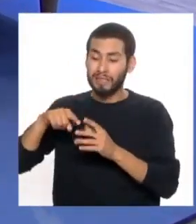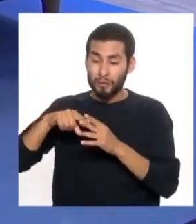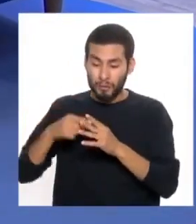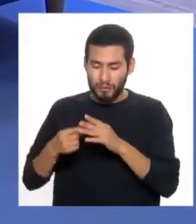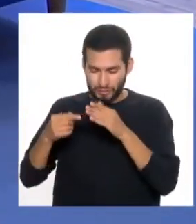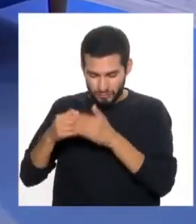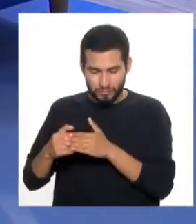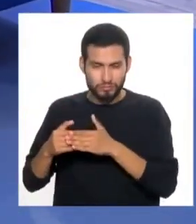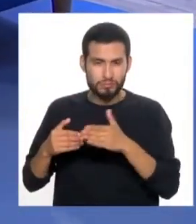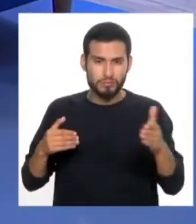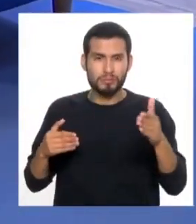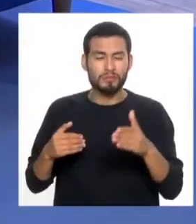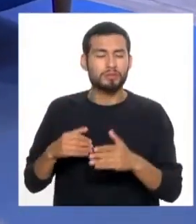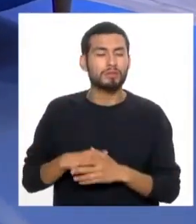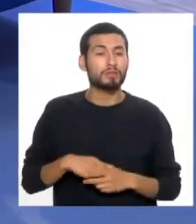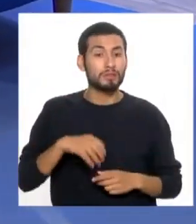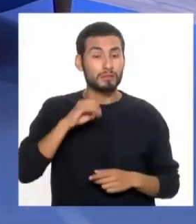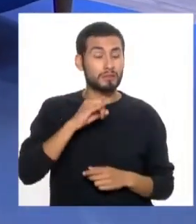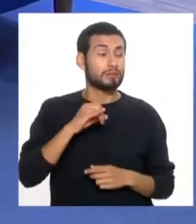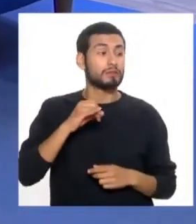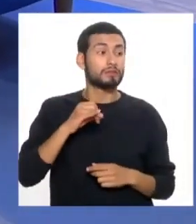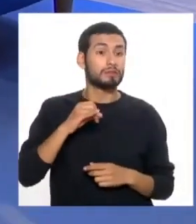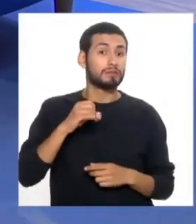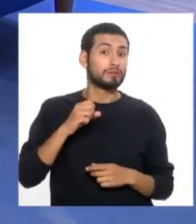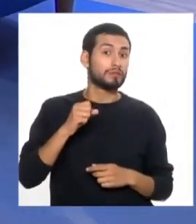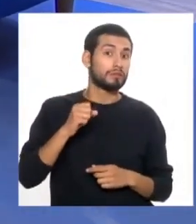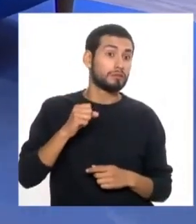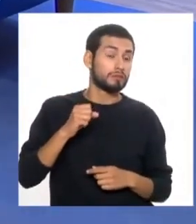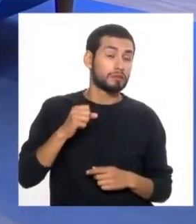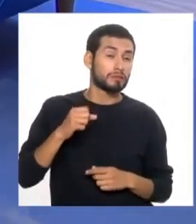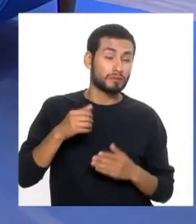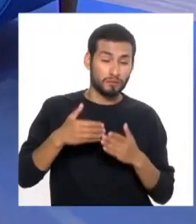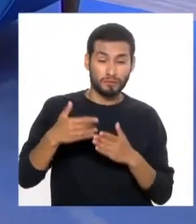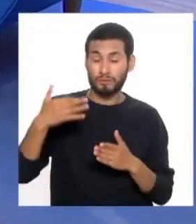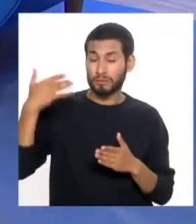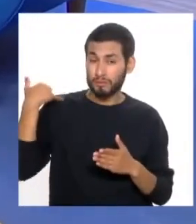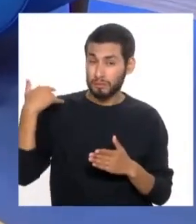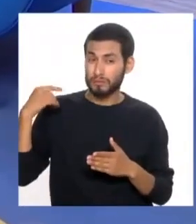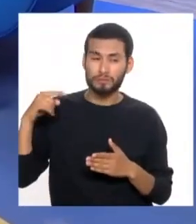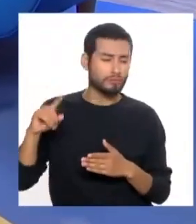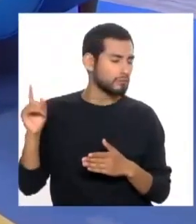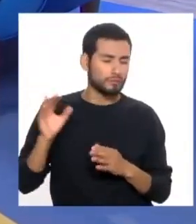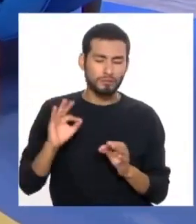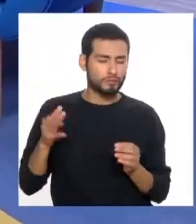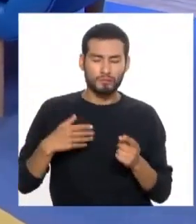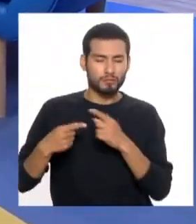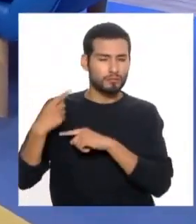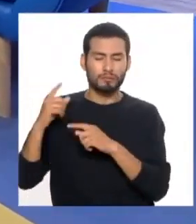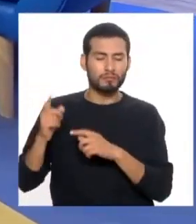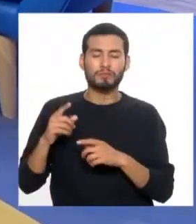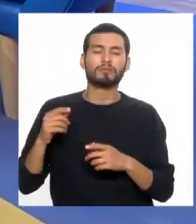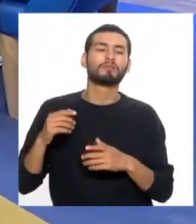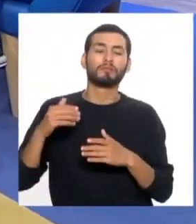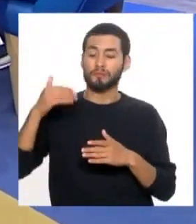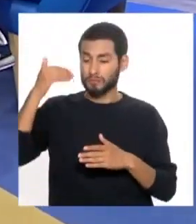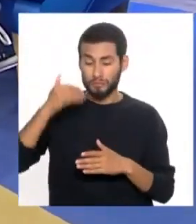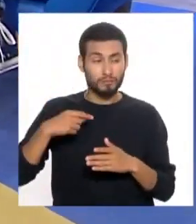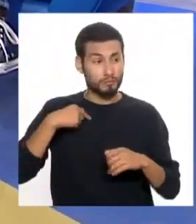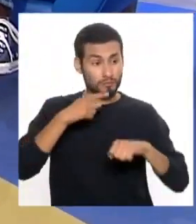cuenta. Si usted me manifiesta que de manera retroactiva el cobro no se va a dar. No claro. Se va, porque el momento que